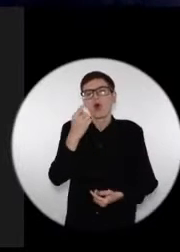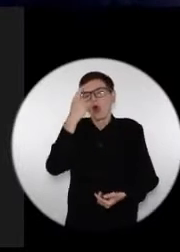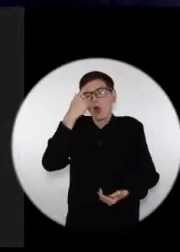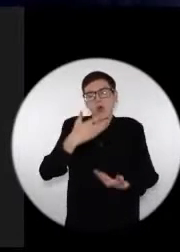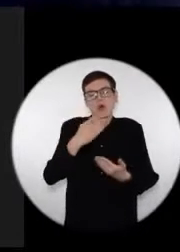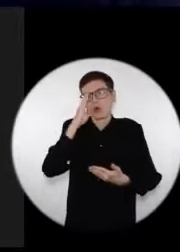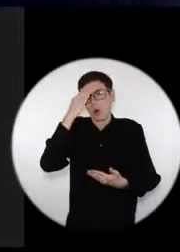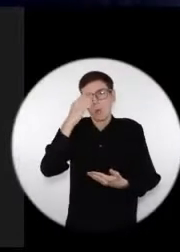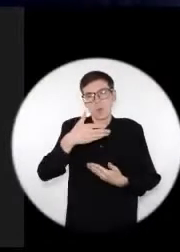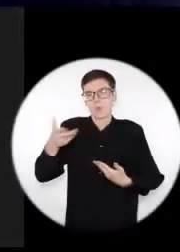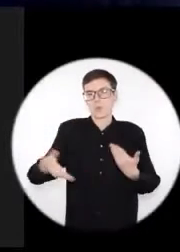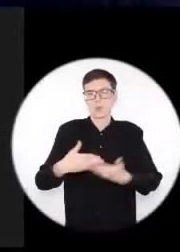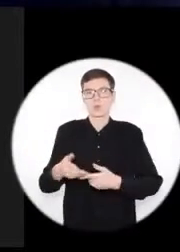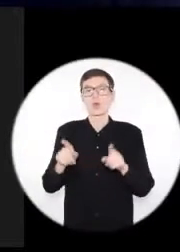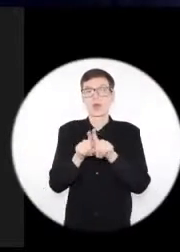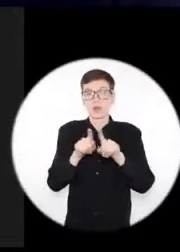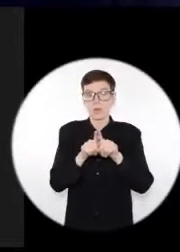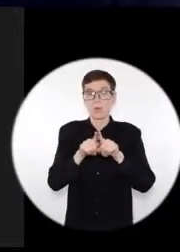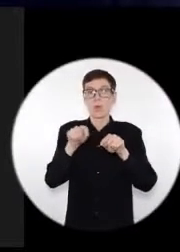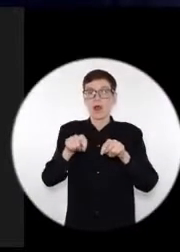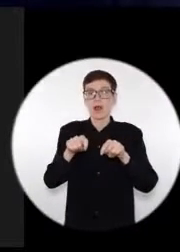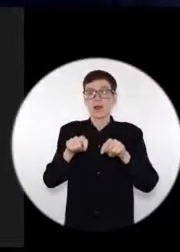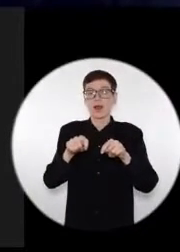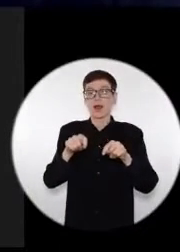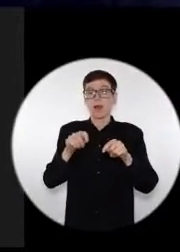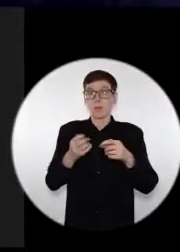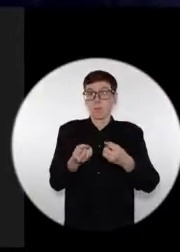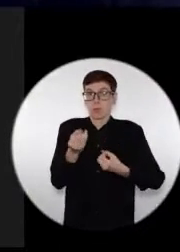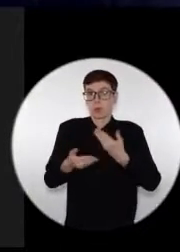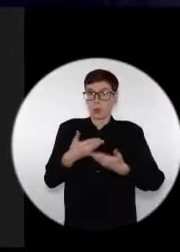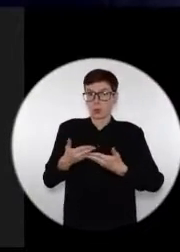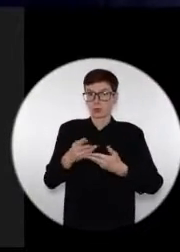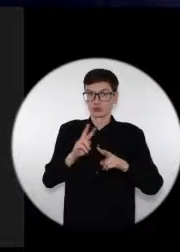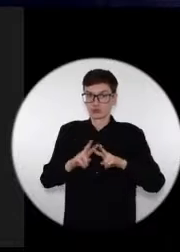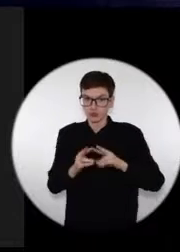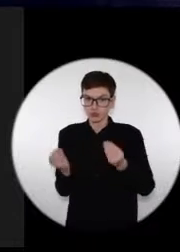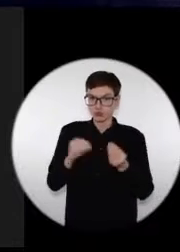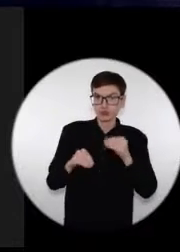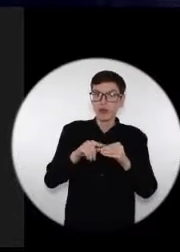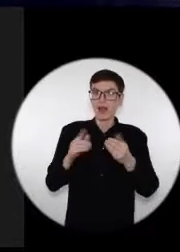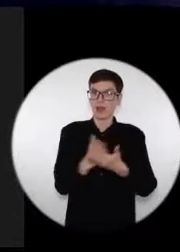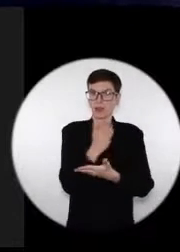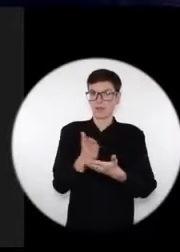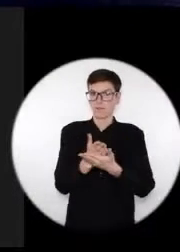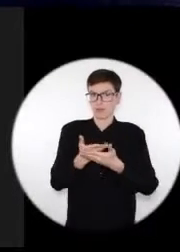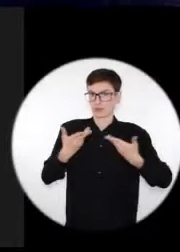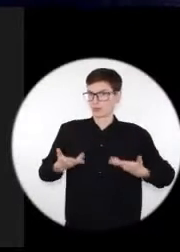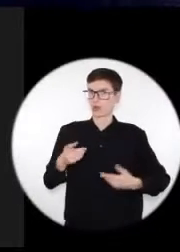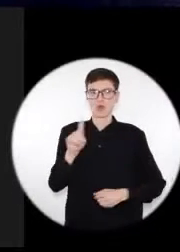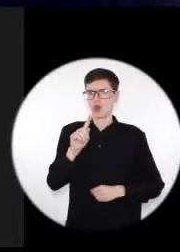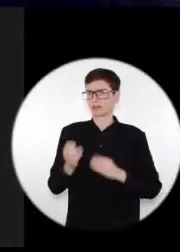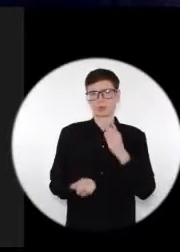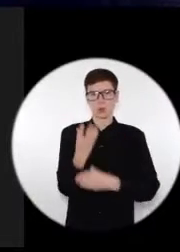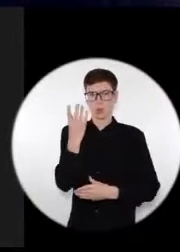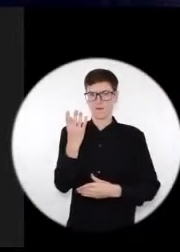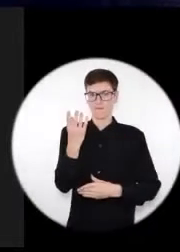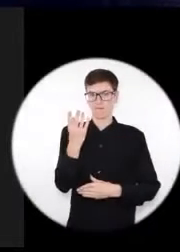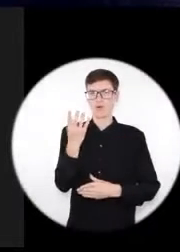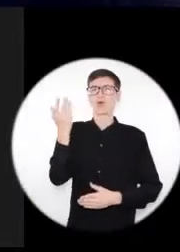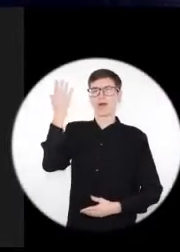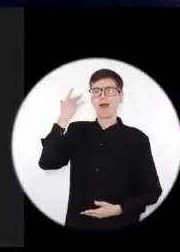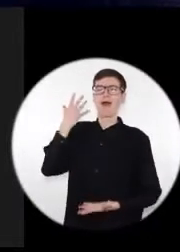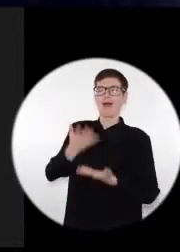yo siempre apuntaba a ver la producción de audiolibros y chilenas nuevas lleva décadas haciéndose